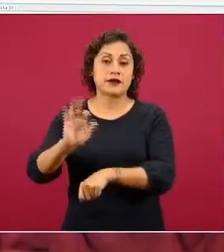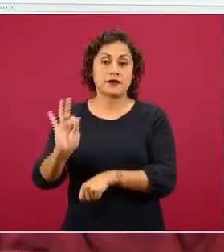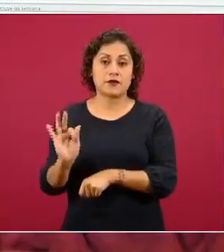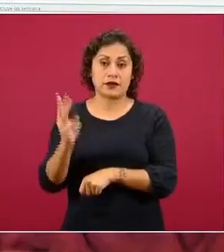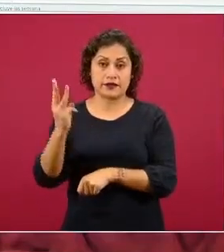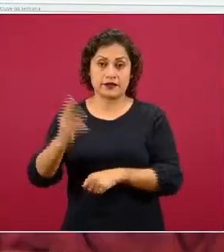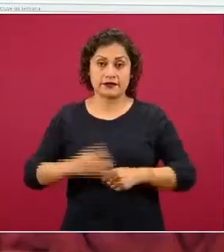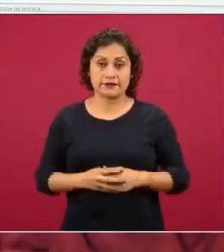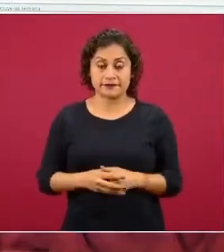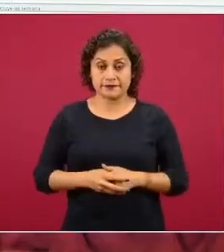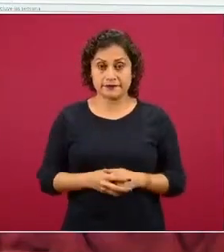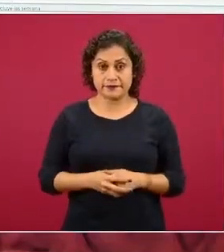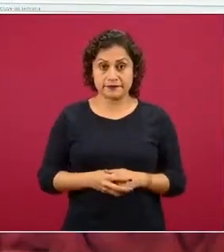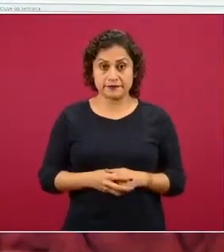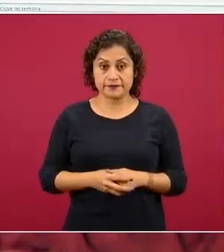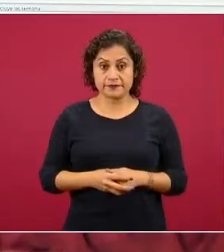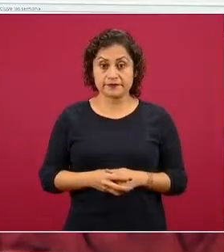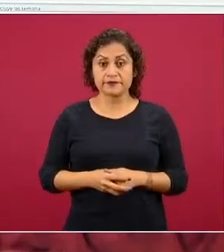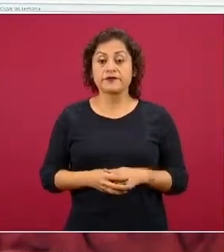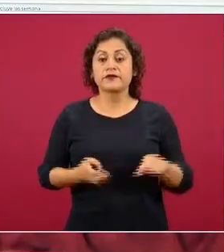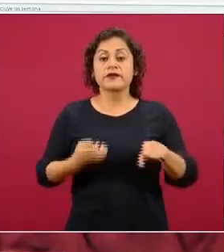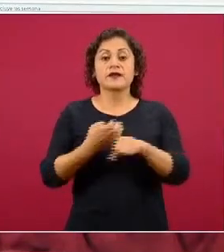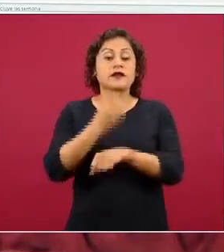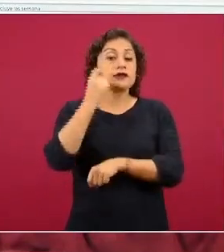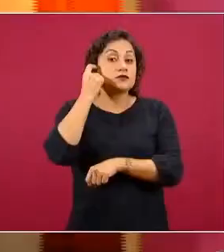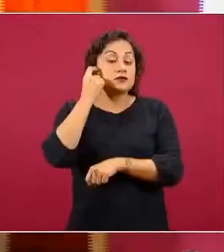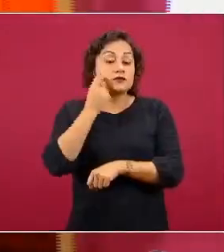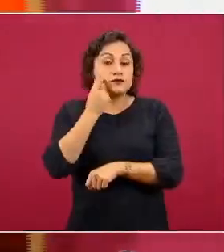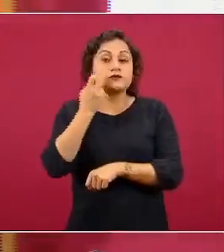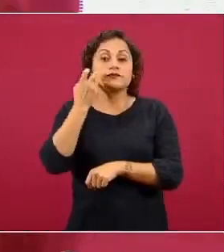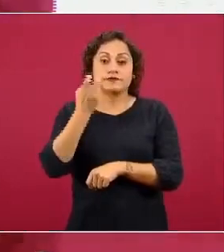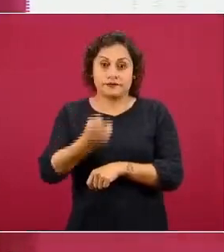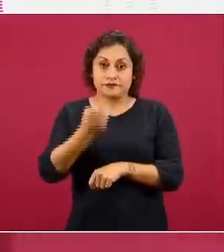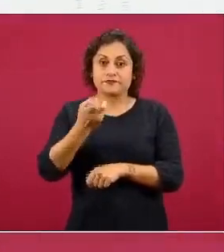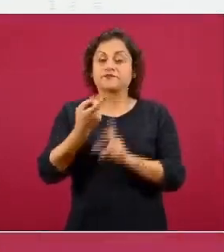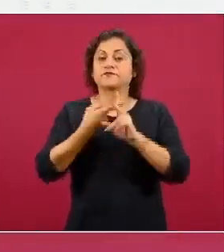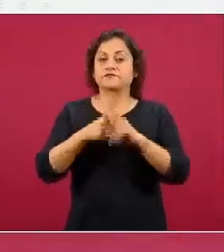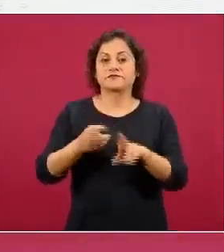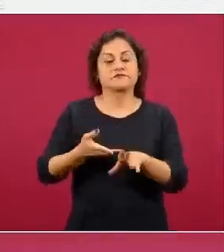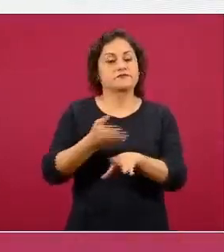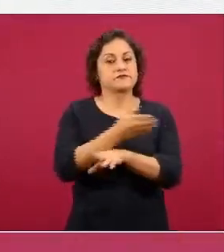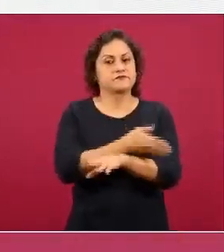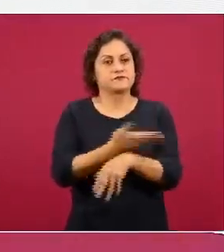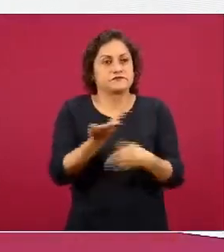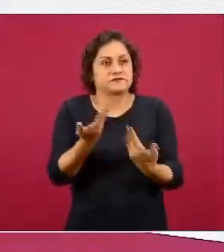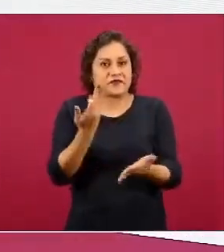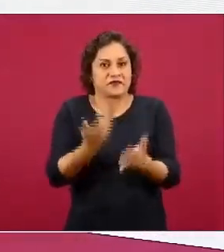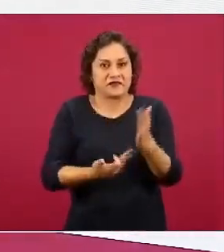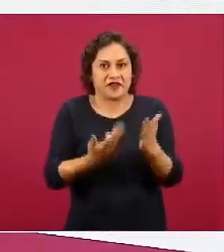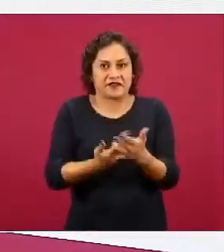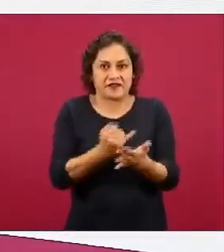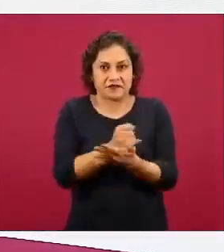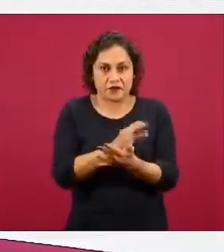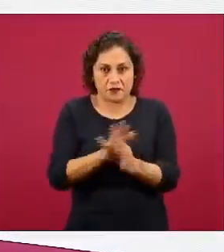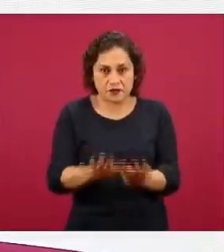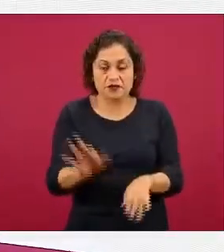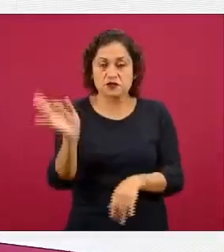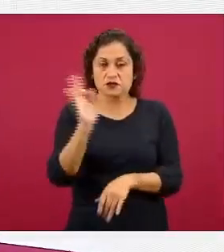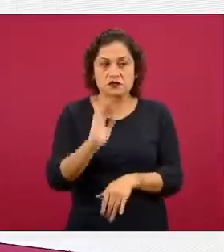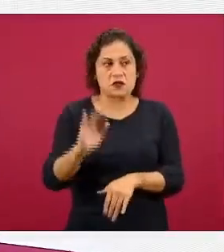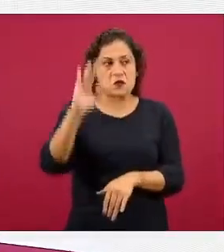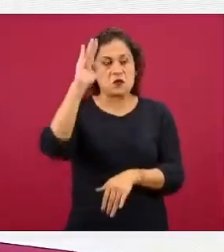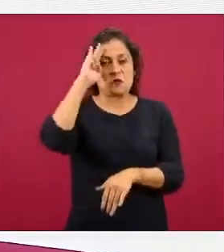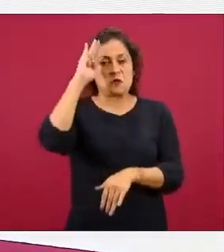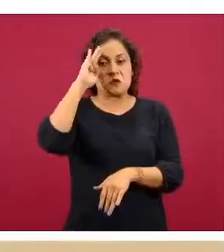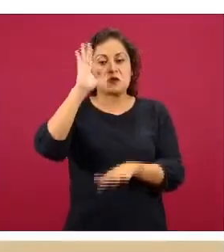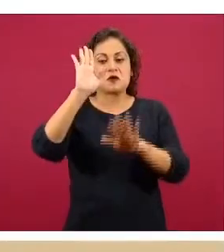momento. El estado de Guerrero, también de los estados que empezó tal vez con un subregistro, pero que decidimos, también